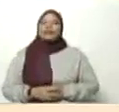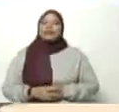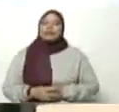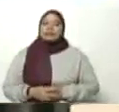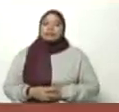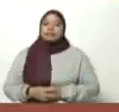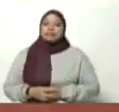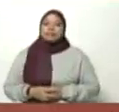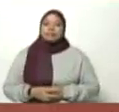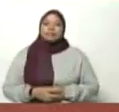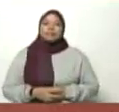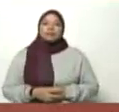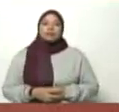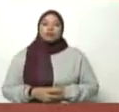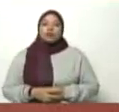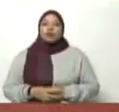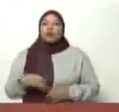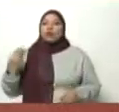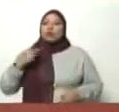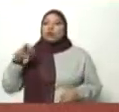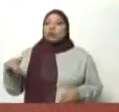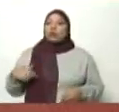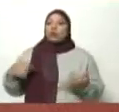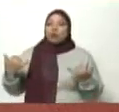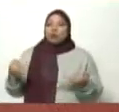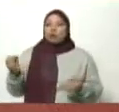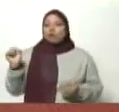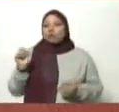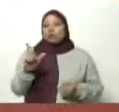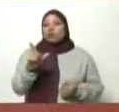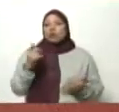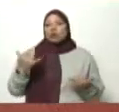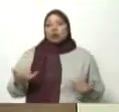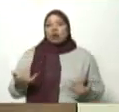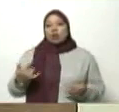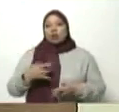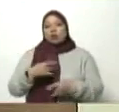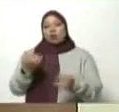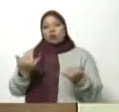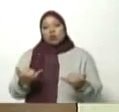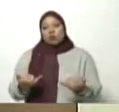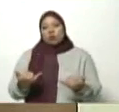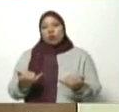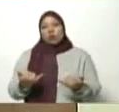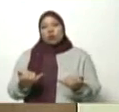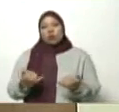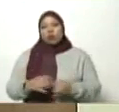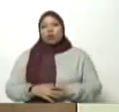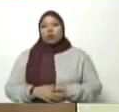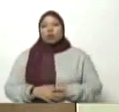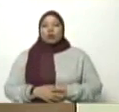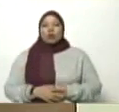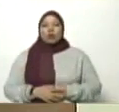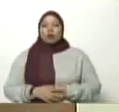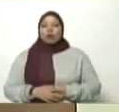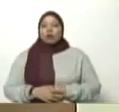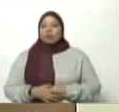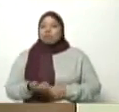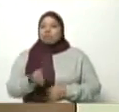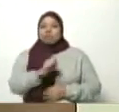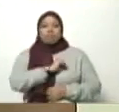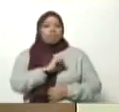Y así es, pues, fíjate, eso que estamos haciendo nosotros en el partido, que lo intenten hacer ellos, pues. Y no le tenemos